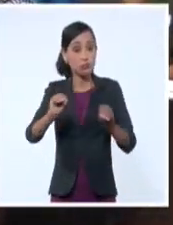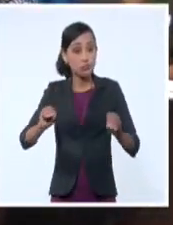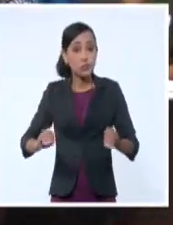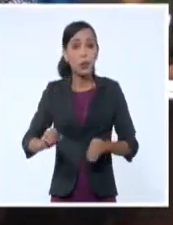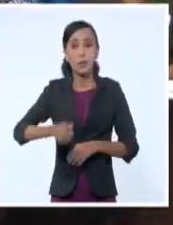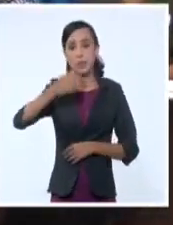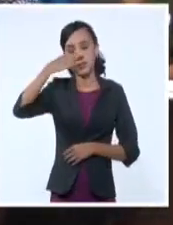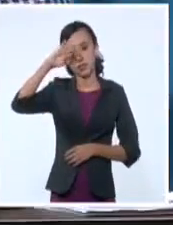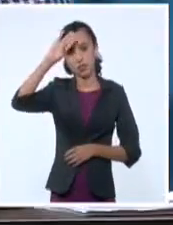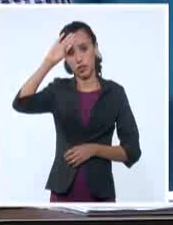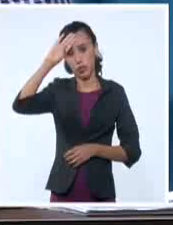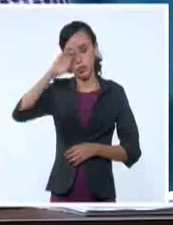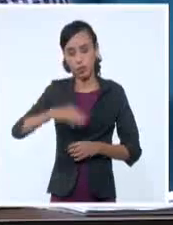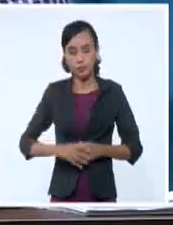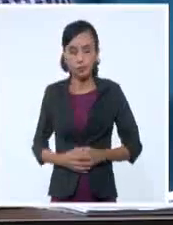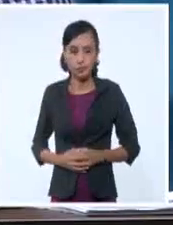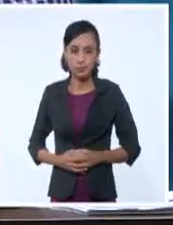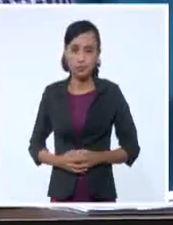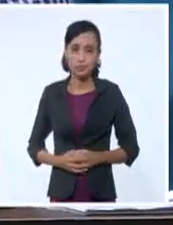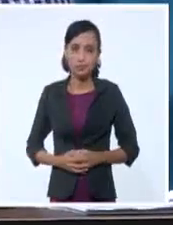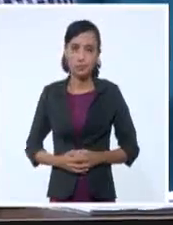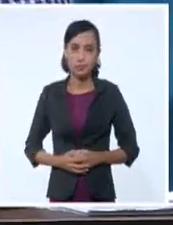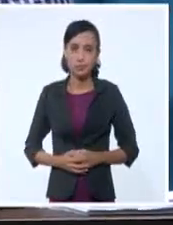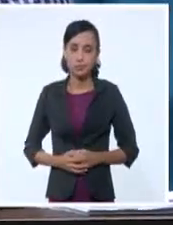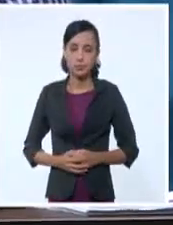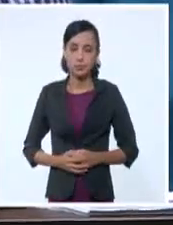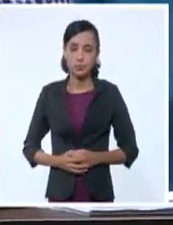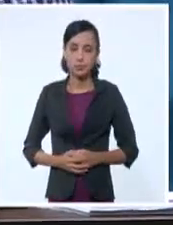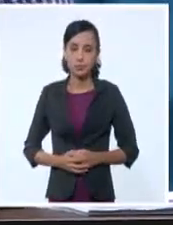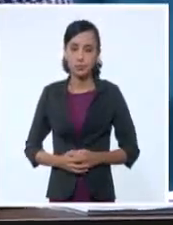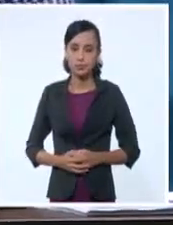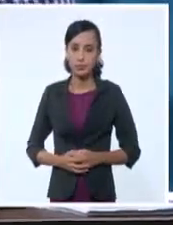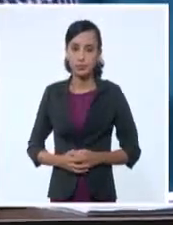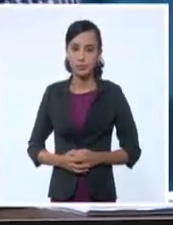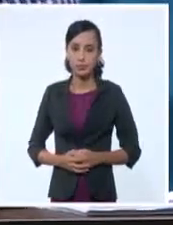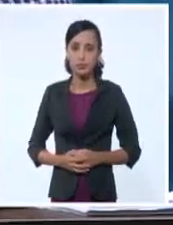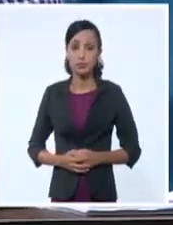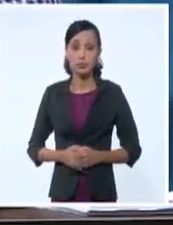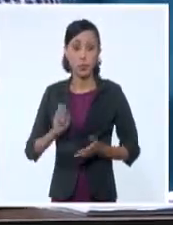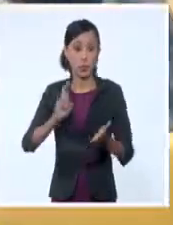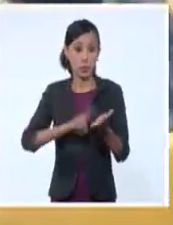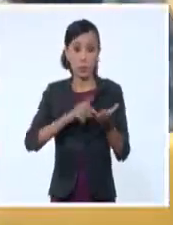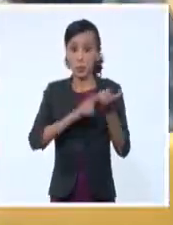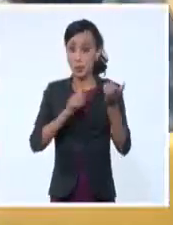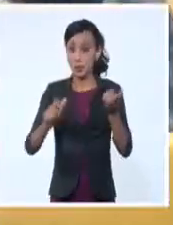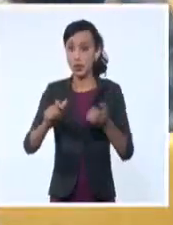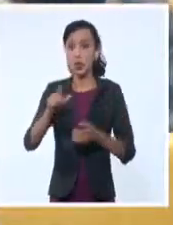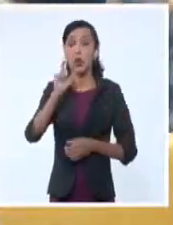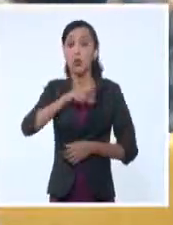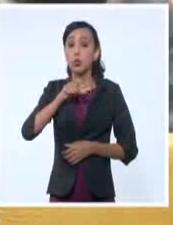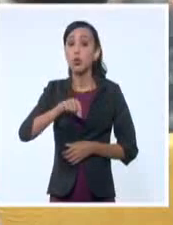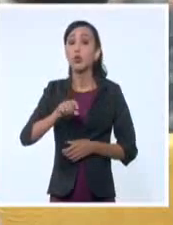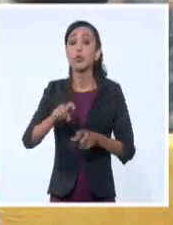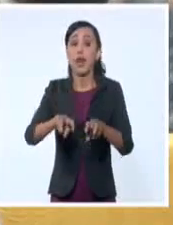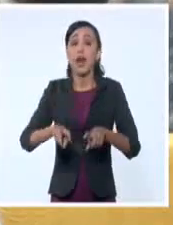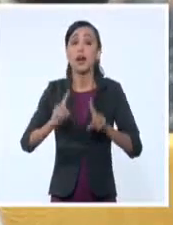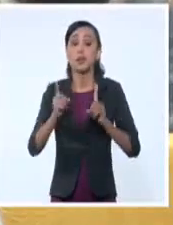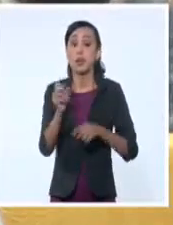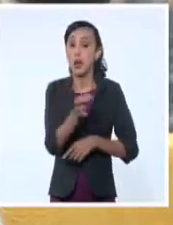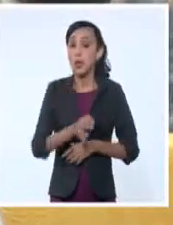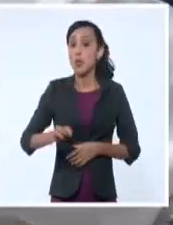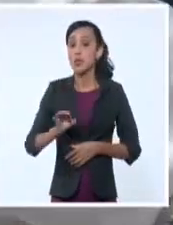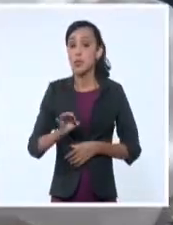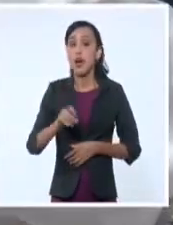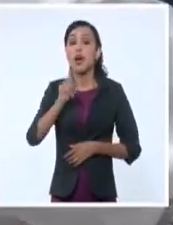Partido y presidente de la República, Miguel Díaz-Canel Bermúdez, a la militancia partidista del Cotorro al intervenir en la Asamblea Municipal del